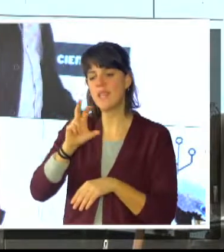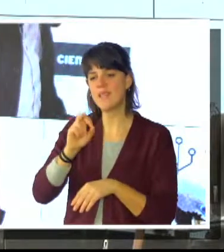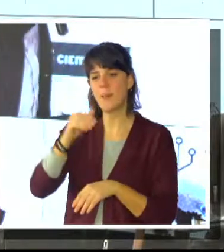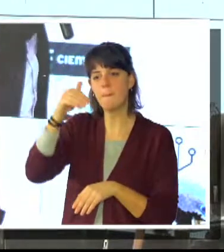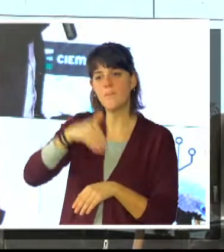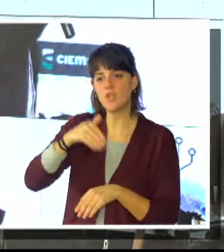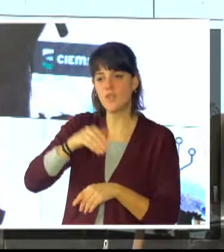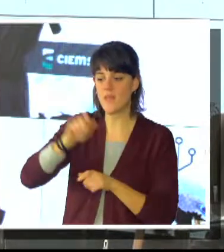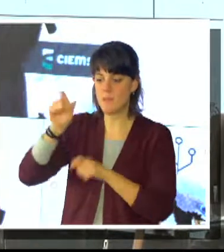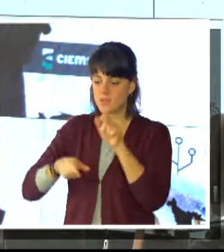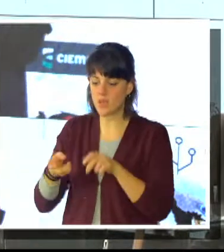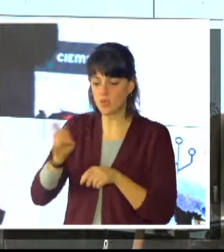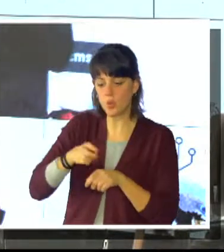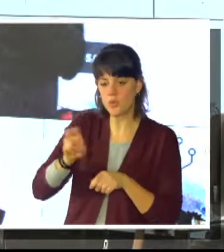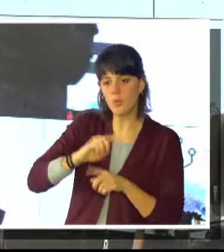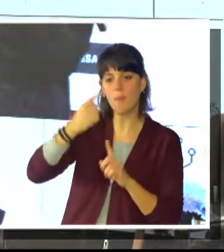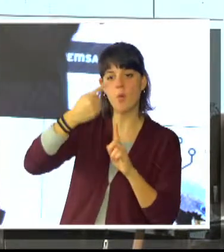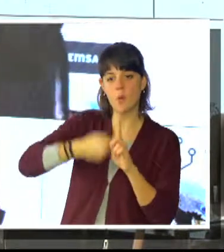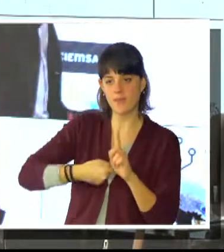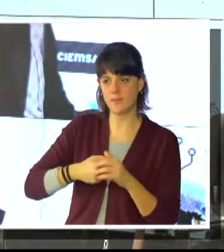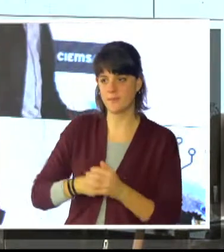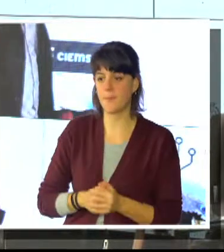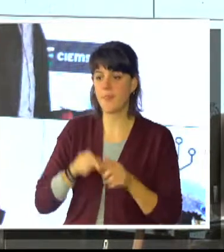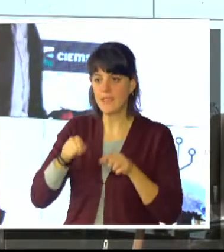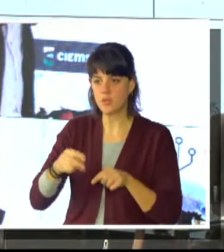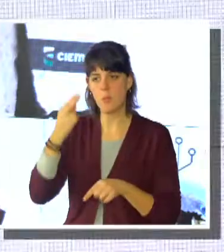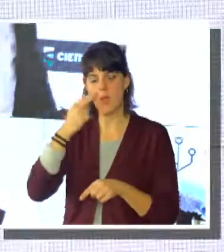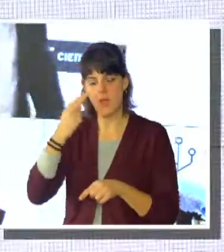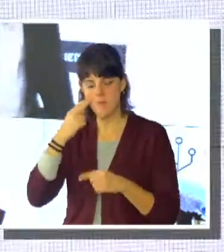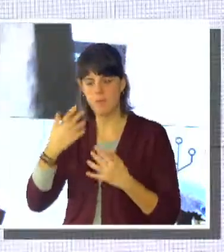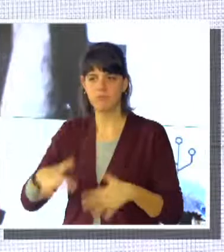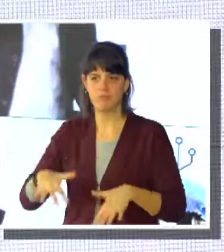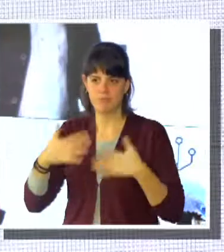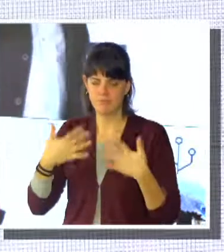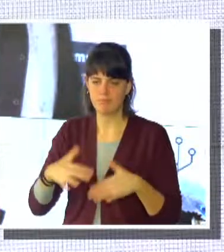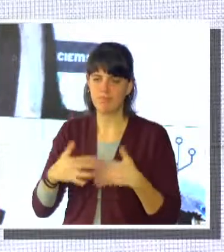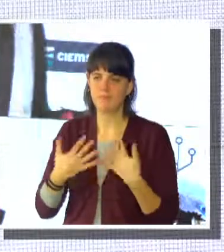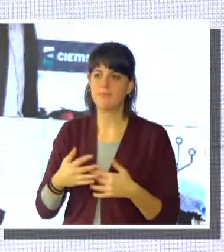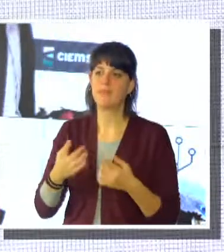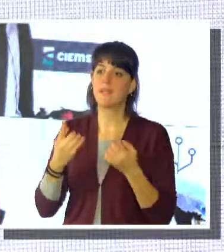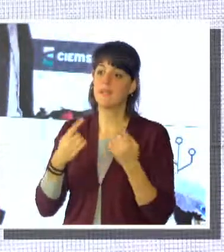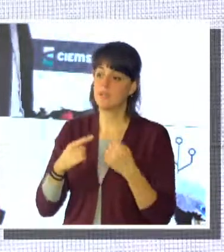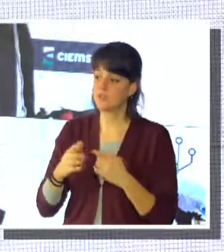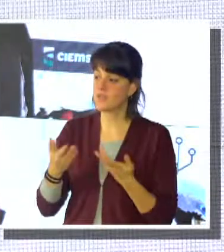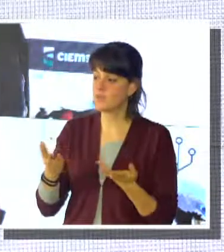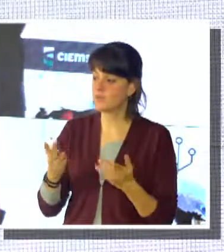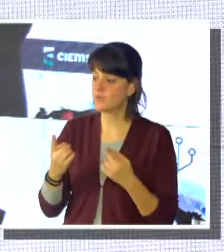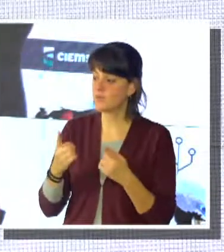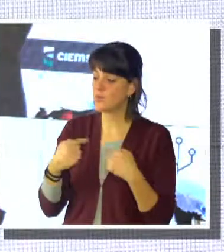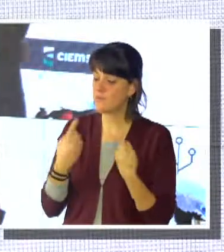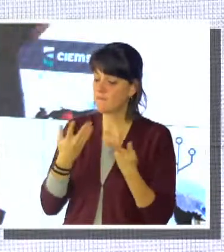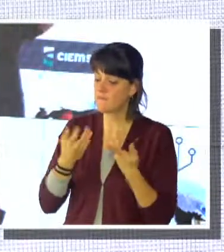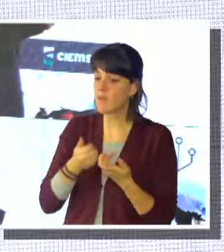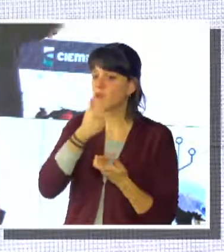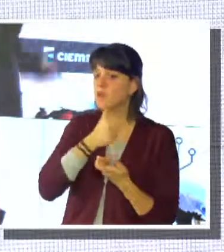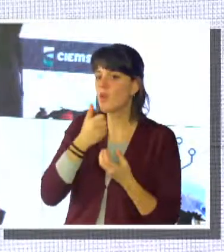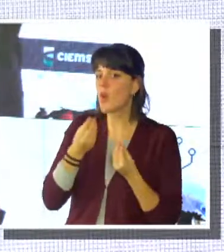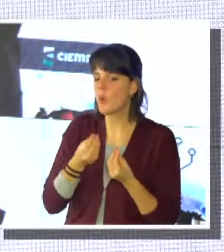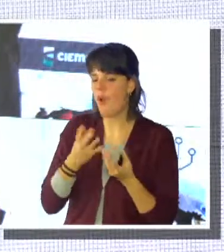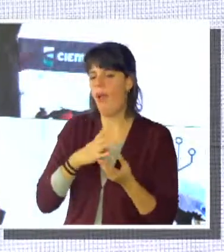manejan tolerancias de adelantos y atrasos parametrizables en las cuales un ómnibus que pasa por cierto punto fuera de esa tolerancia se considera